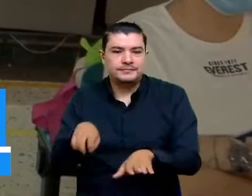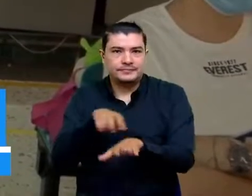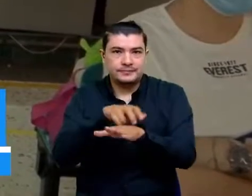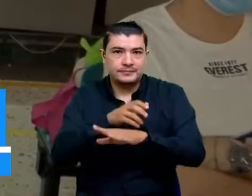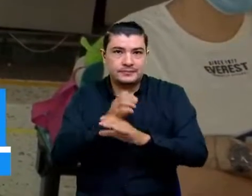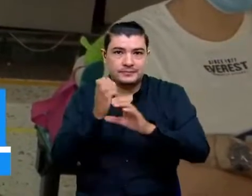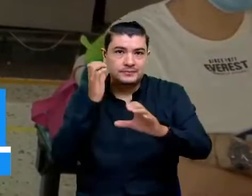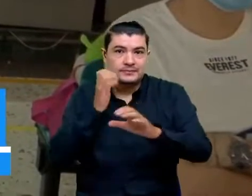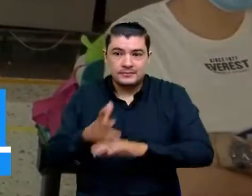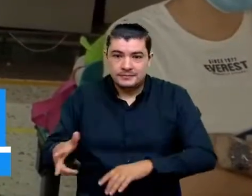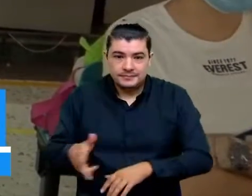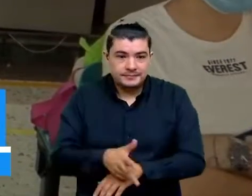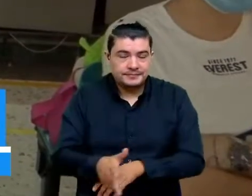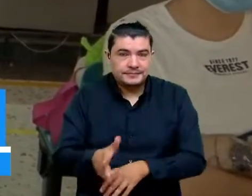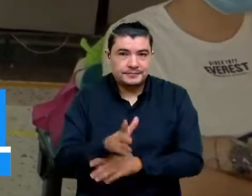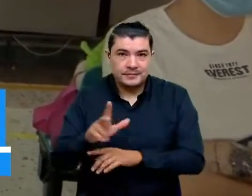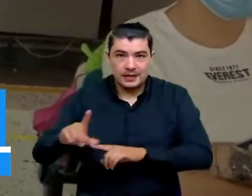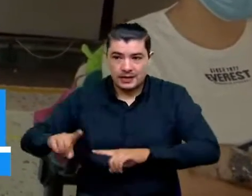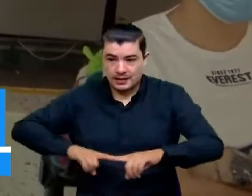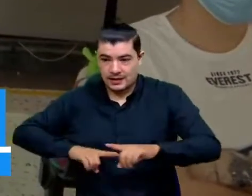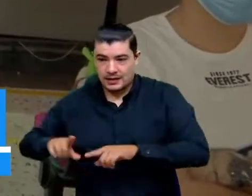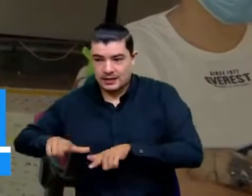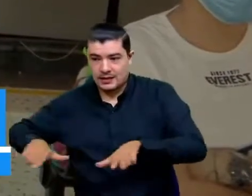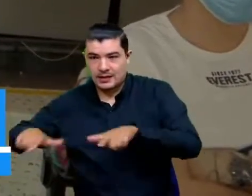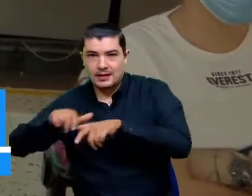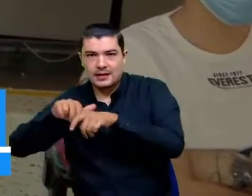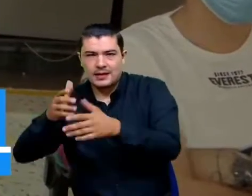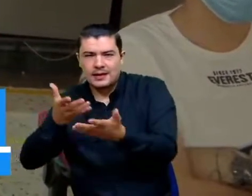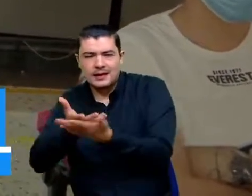también los administradores de esa terminal terrestre.